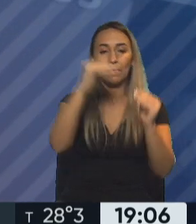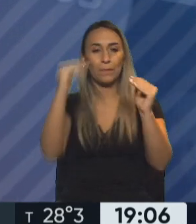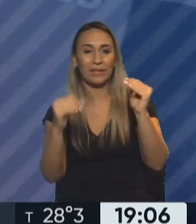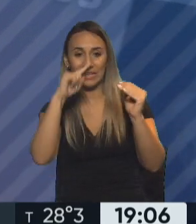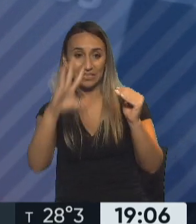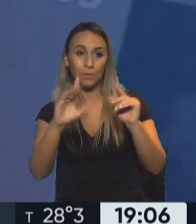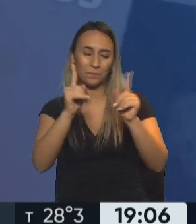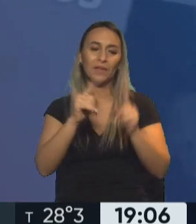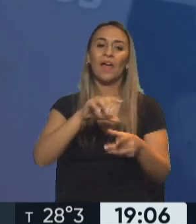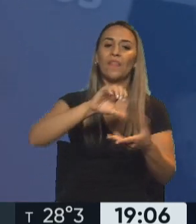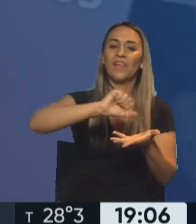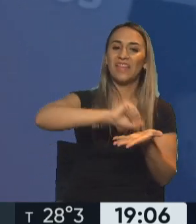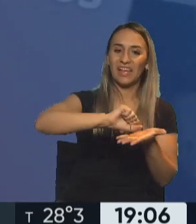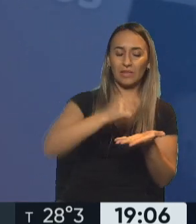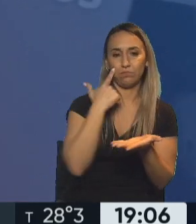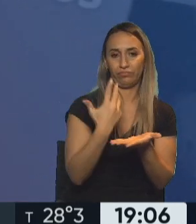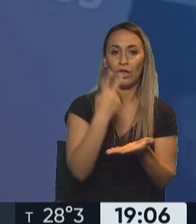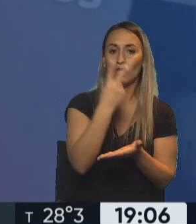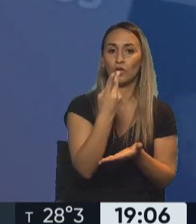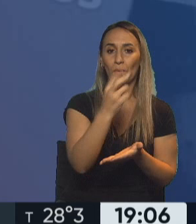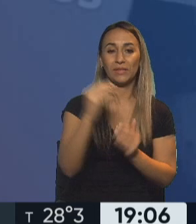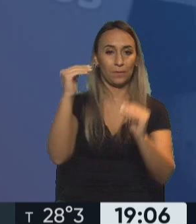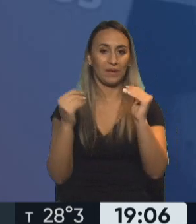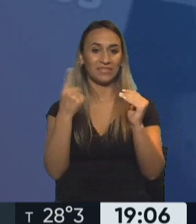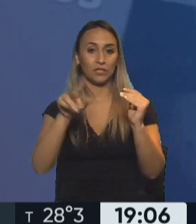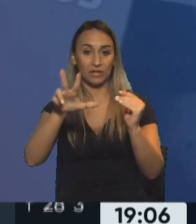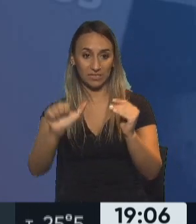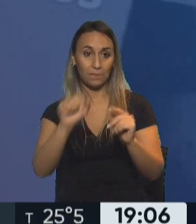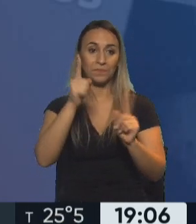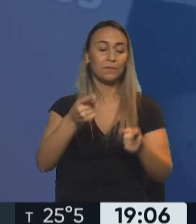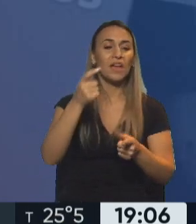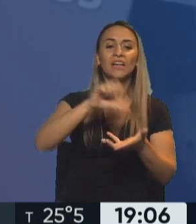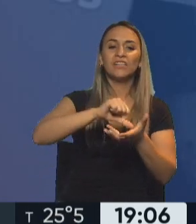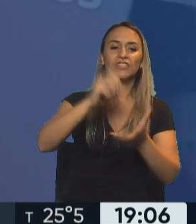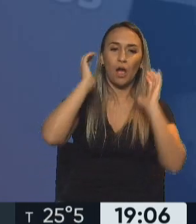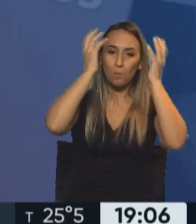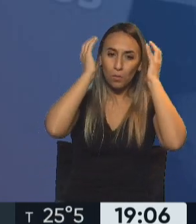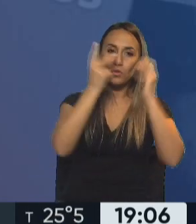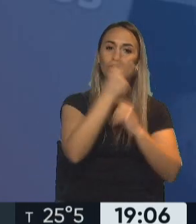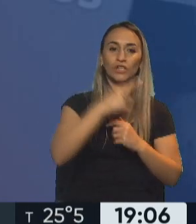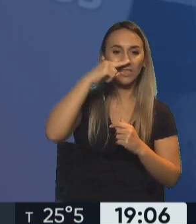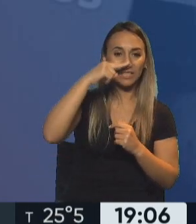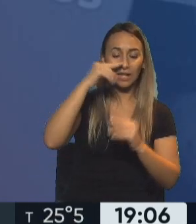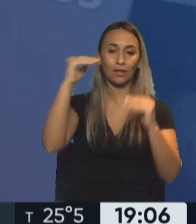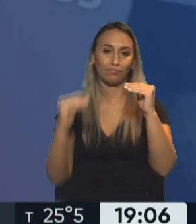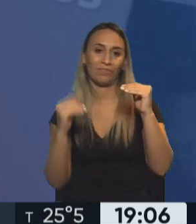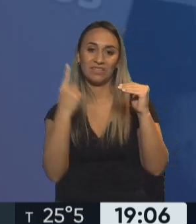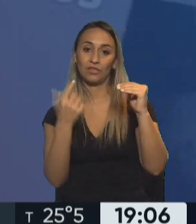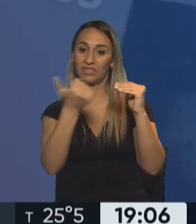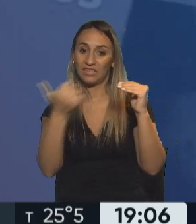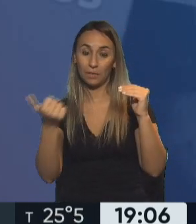la amarillita, de 220 a 136, y shampoo de 270 a 166. Fíjate que tenemos bajas que van de entre el 10